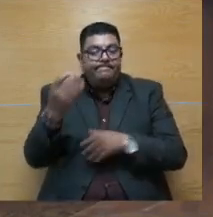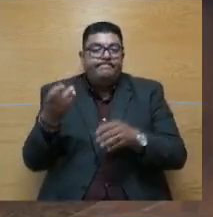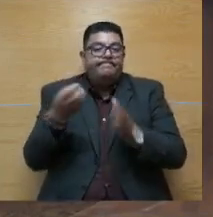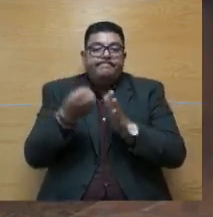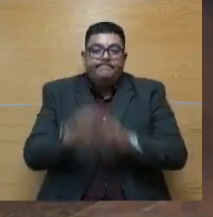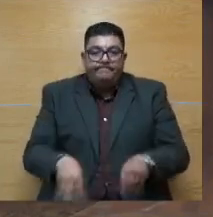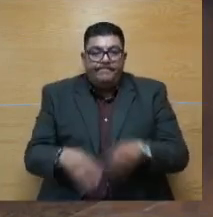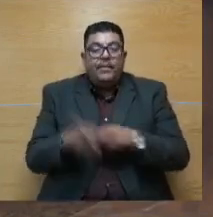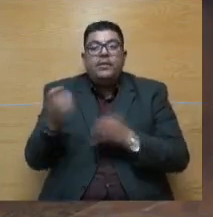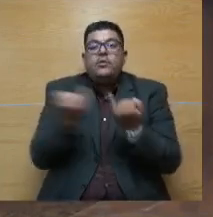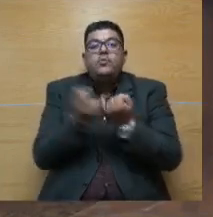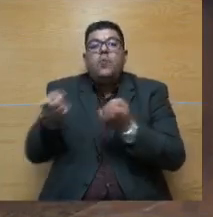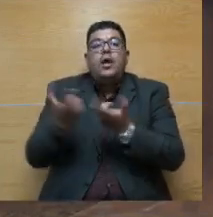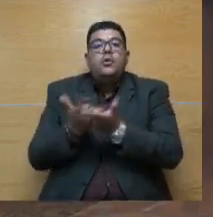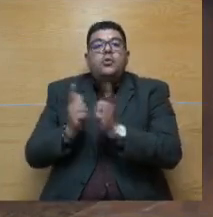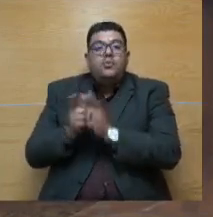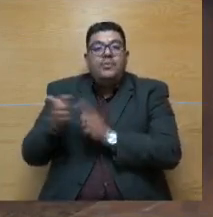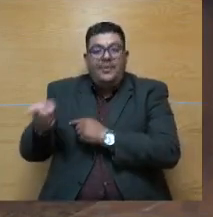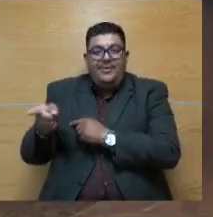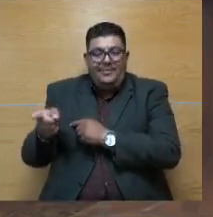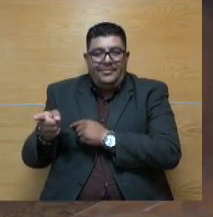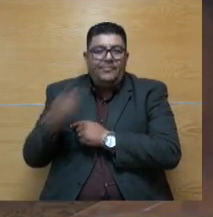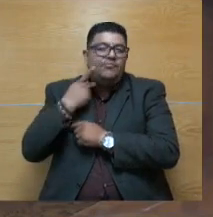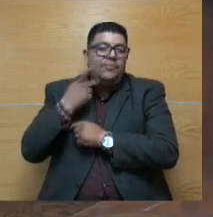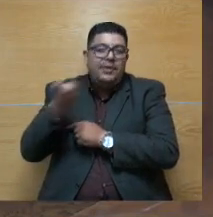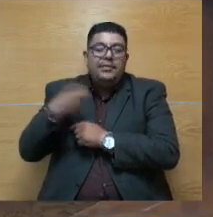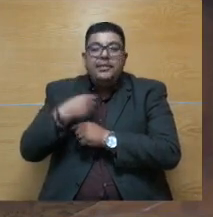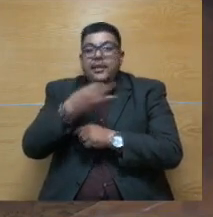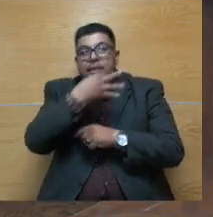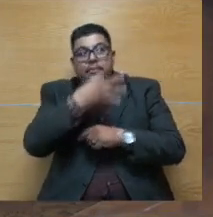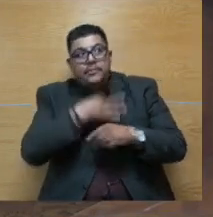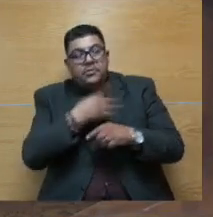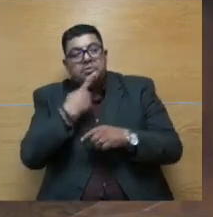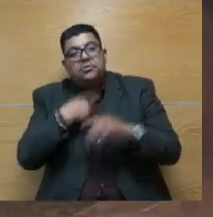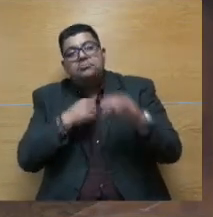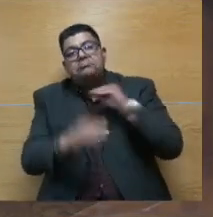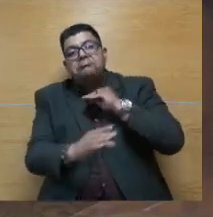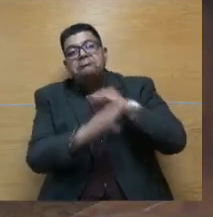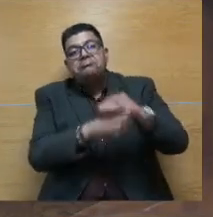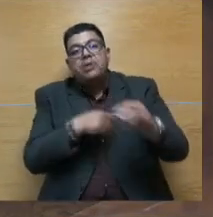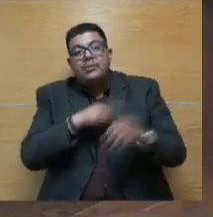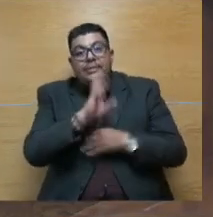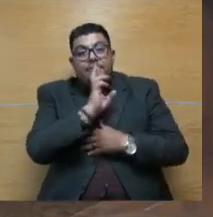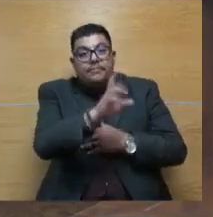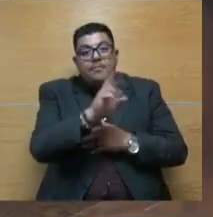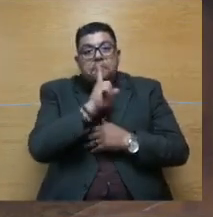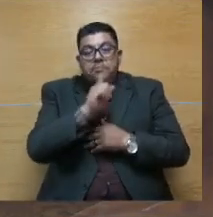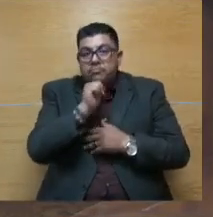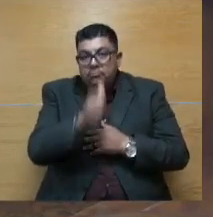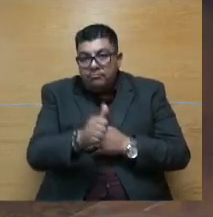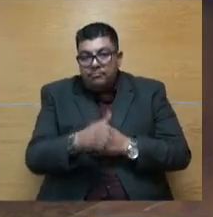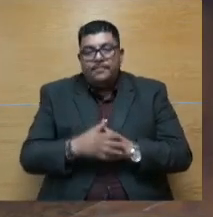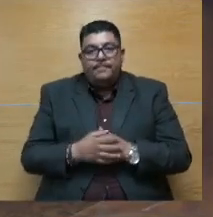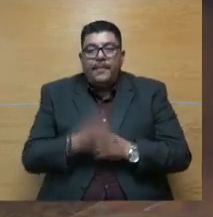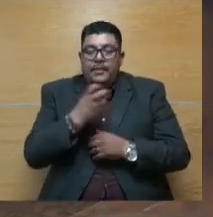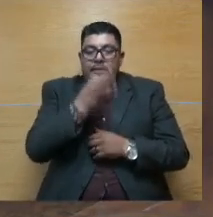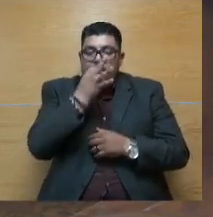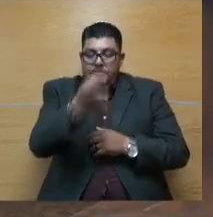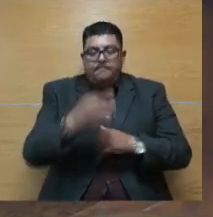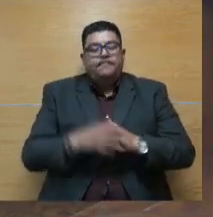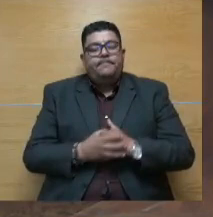organización omite combatir eficazmente las consideraciones de la autoridad responsable relacionadas con la improcedencia del juicio es la